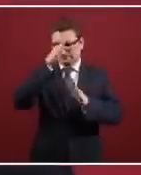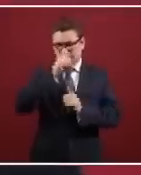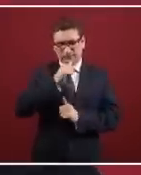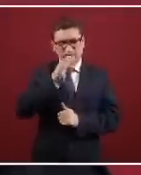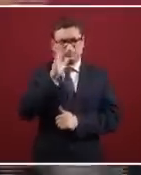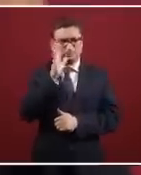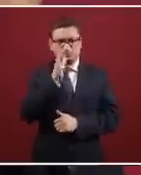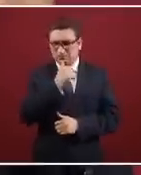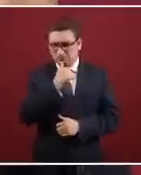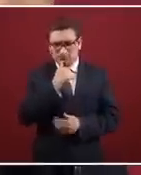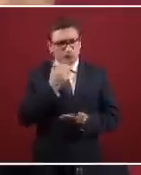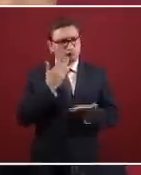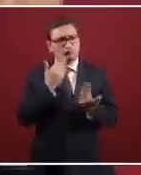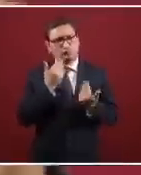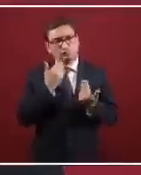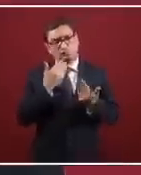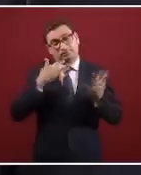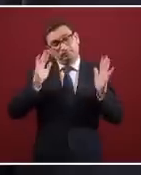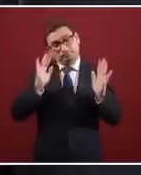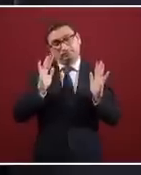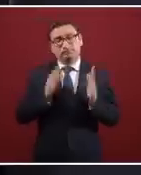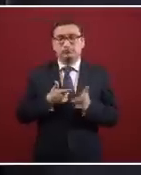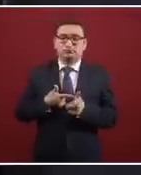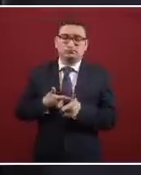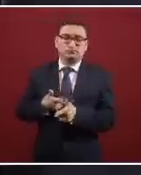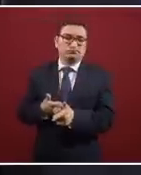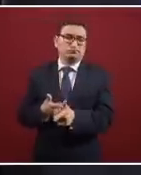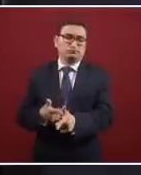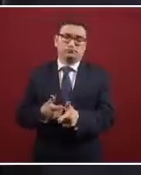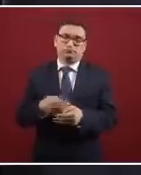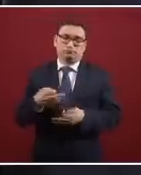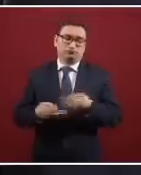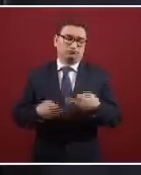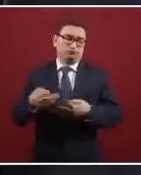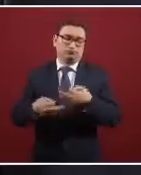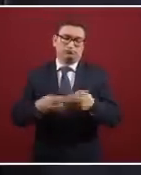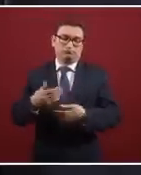entonces se continúa con el proceso legal.